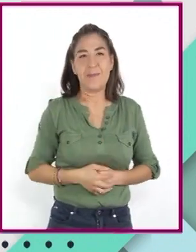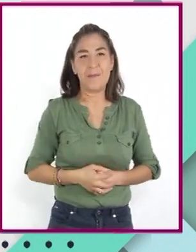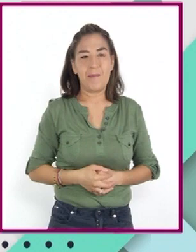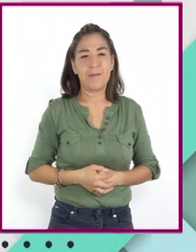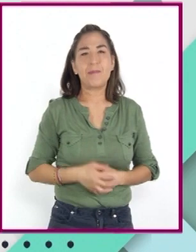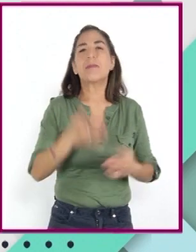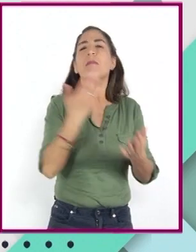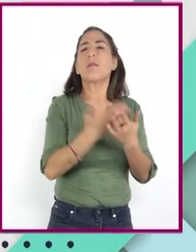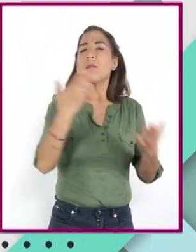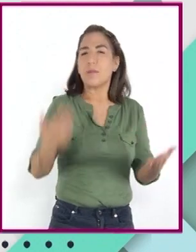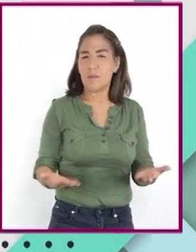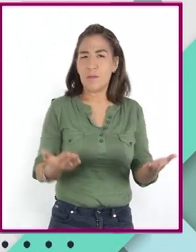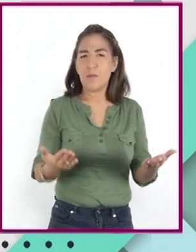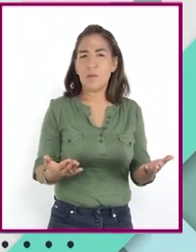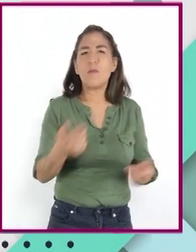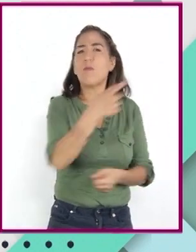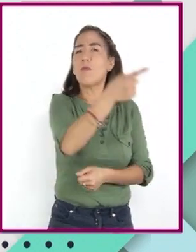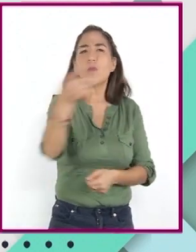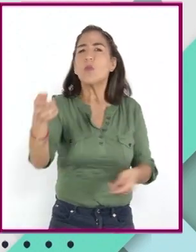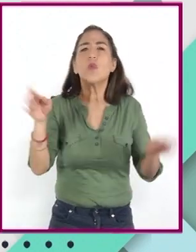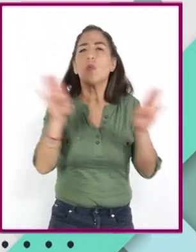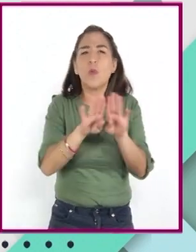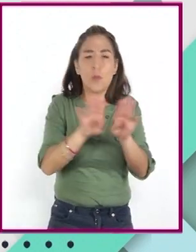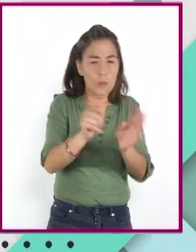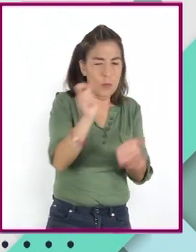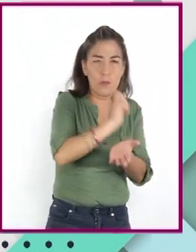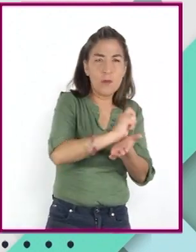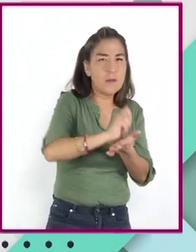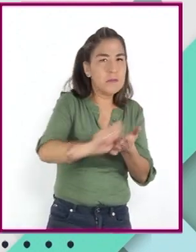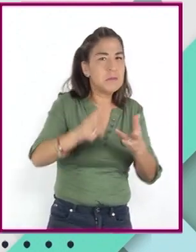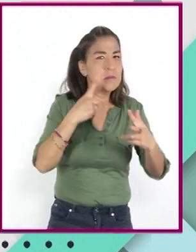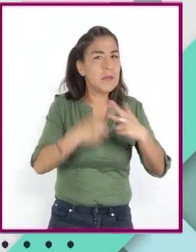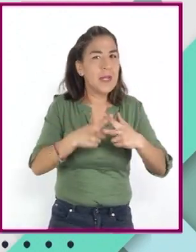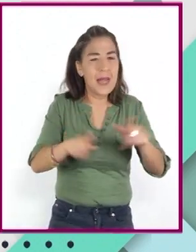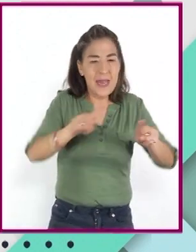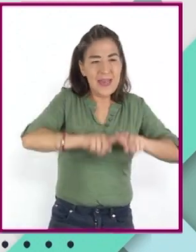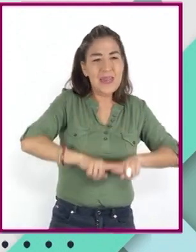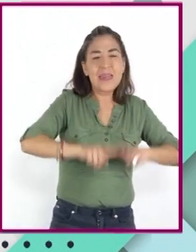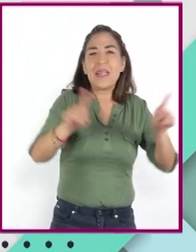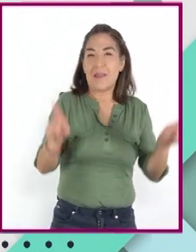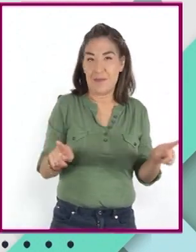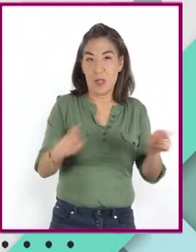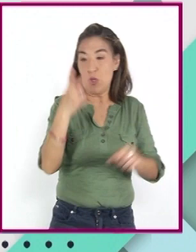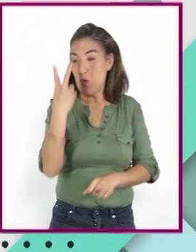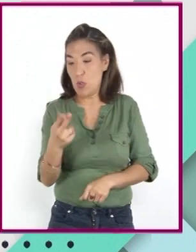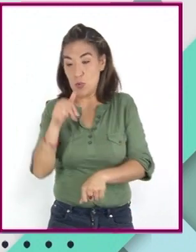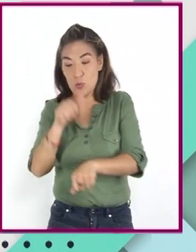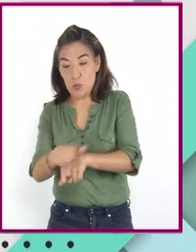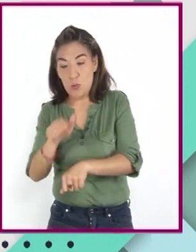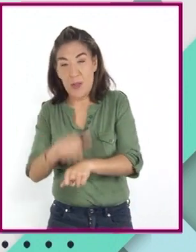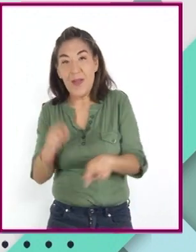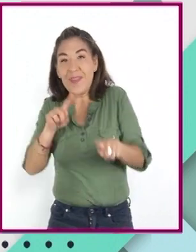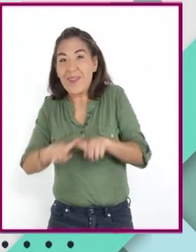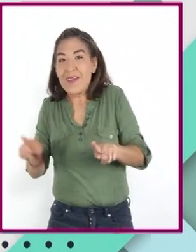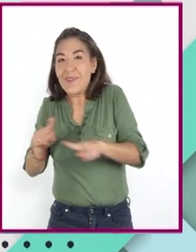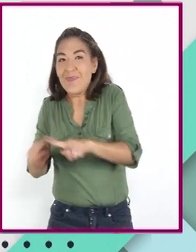Ahora, ¿cómo escribiríamos algebraicamente la diferencia de dos números